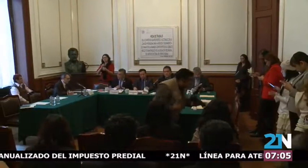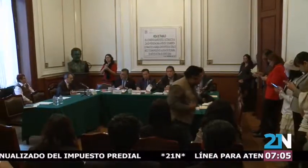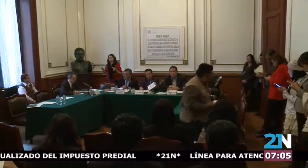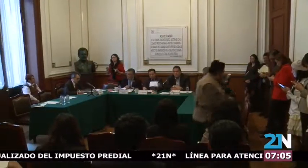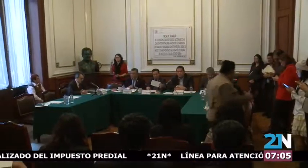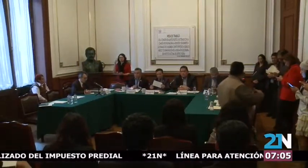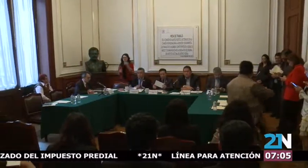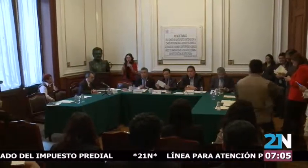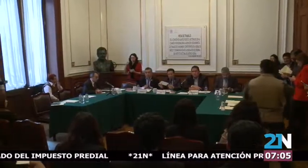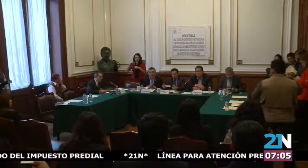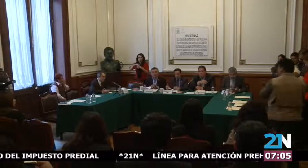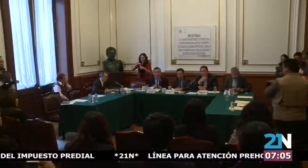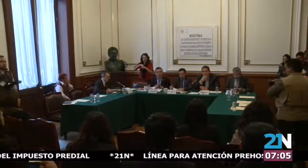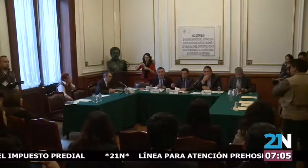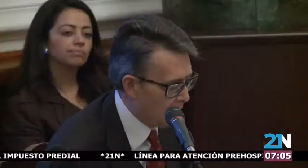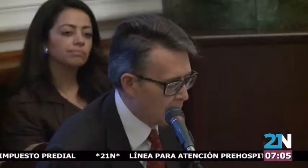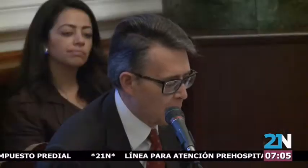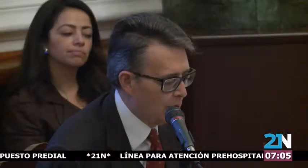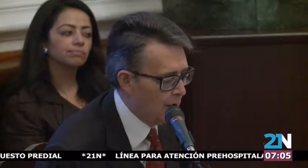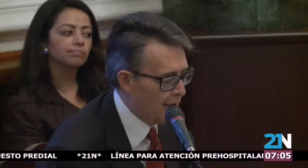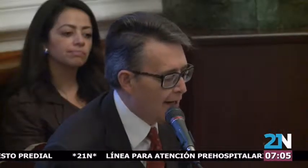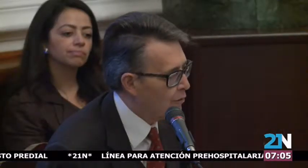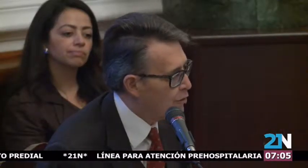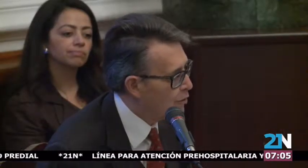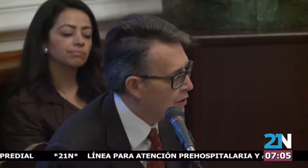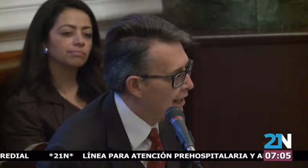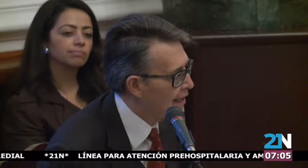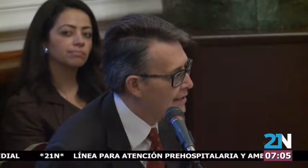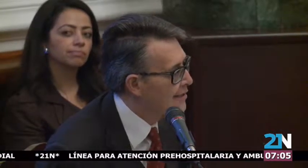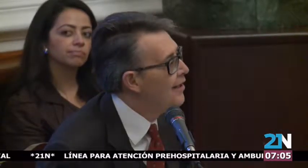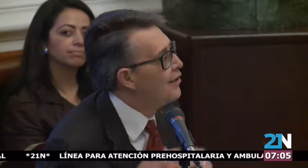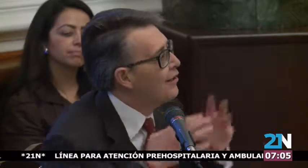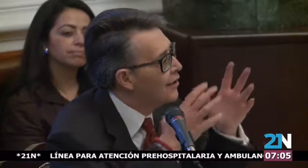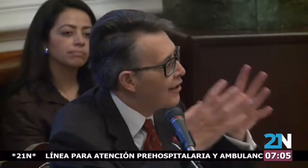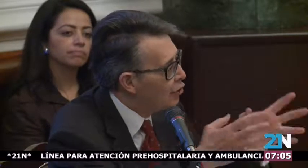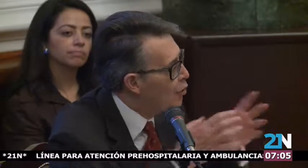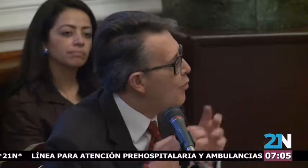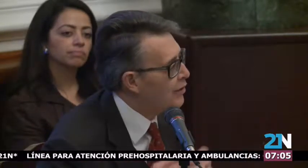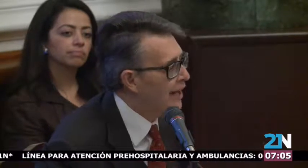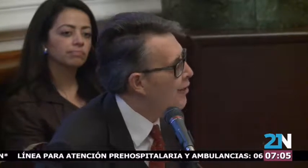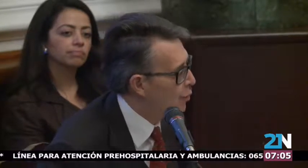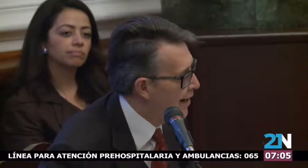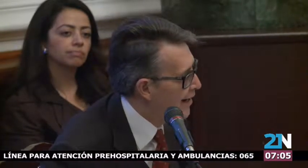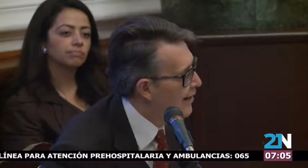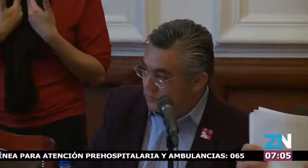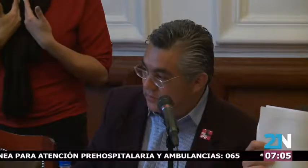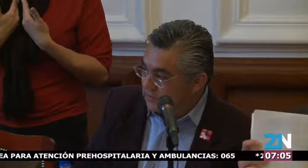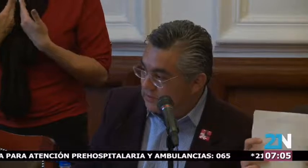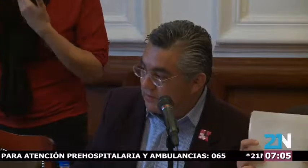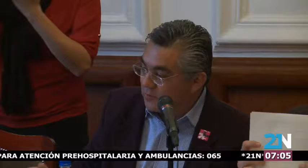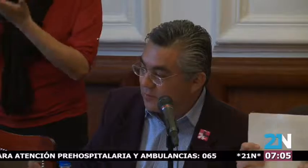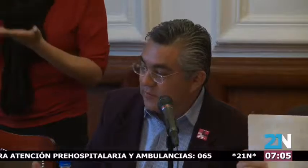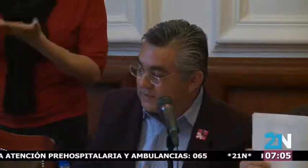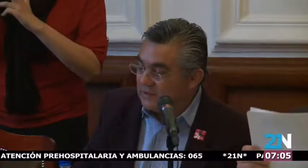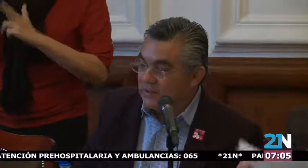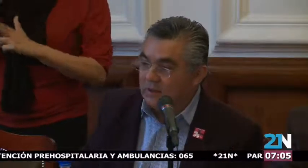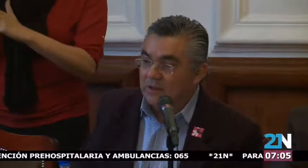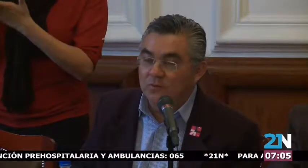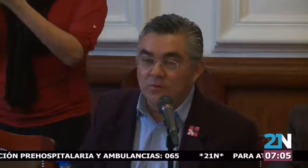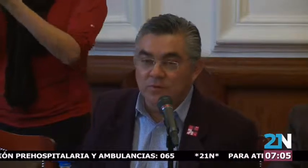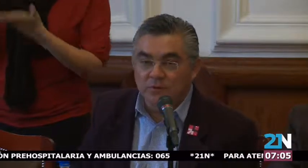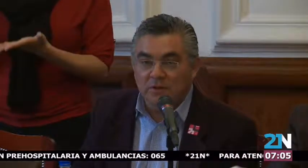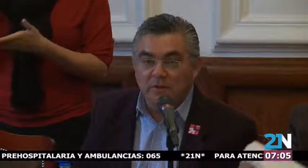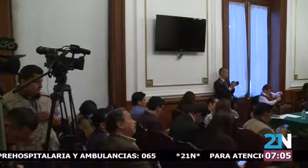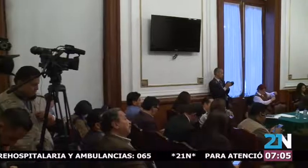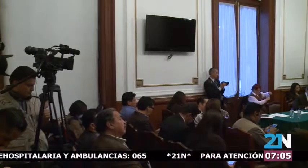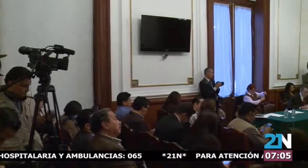señalar que los tiempos se encuentran acotados por lo ya establecido en materia electoral, ya que el proceso en puerta deberá iniciar en septiembre.